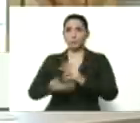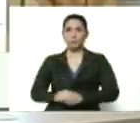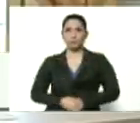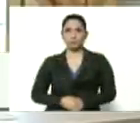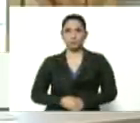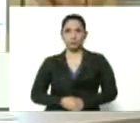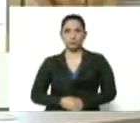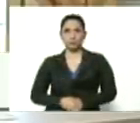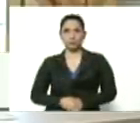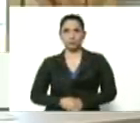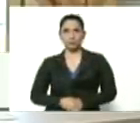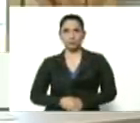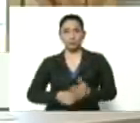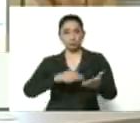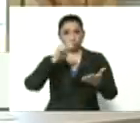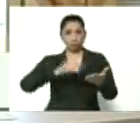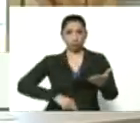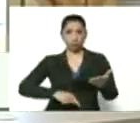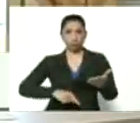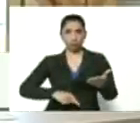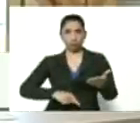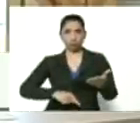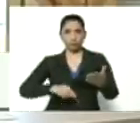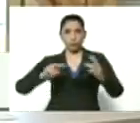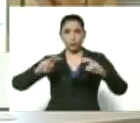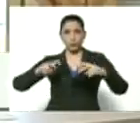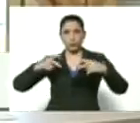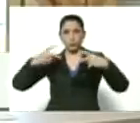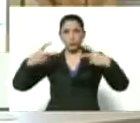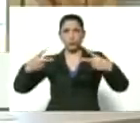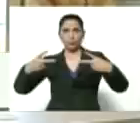Estoy firmando la renovación.